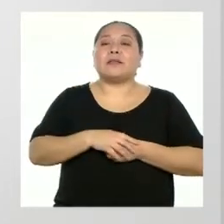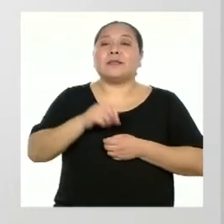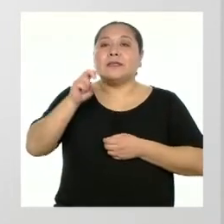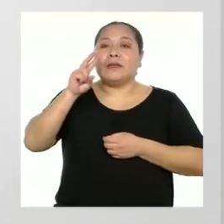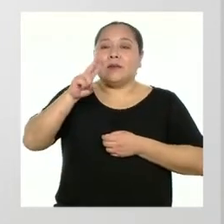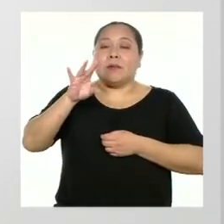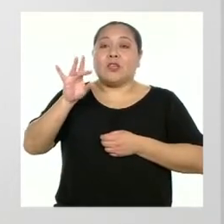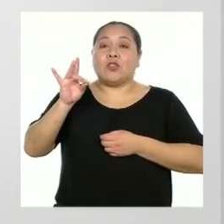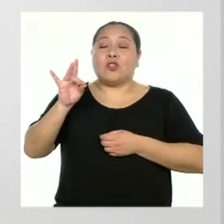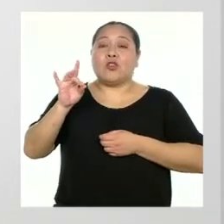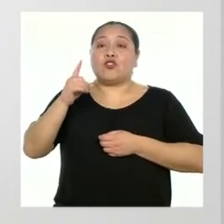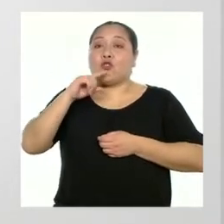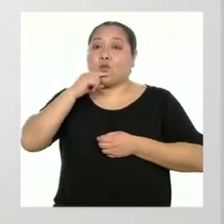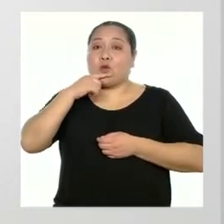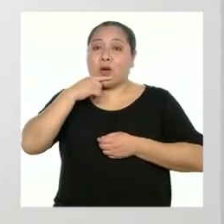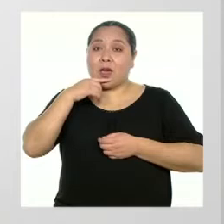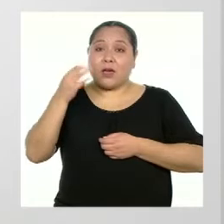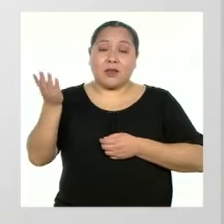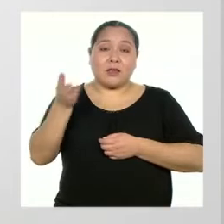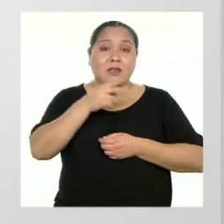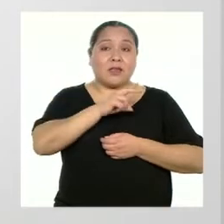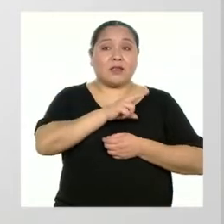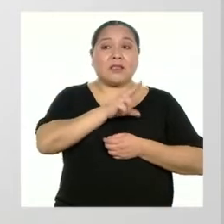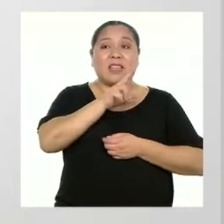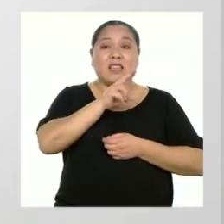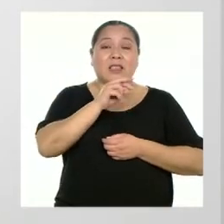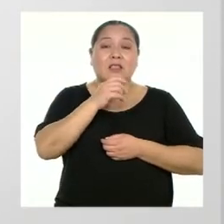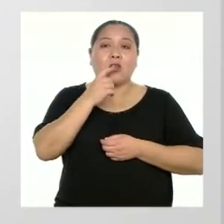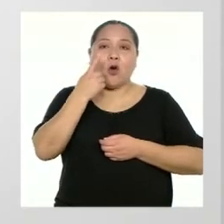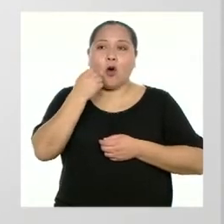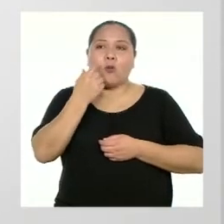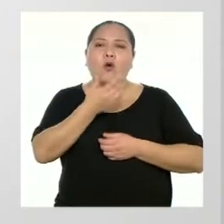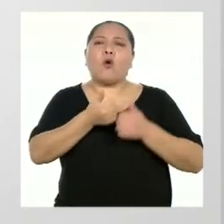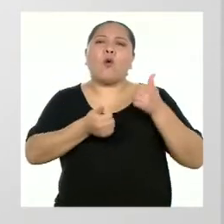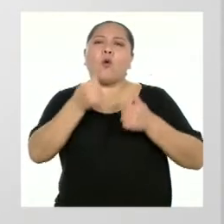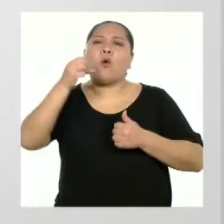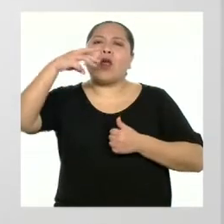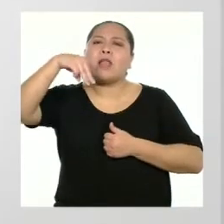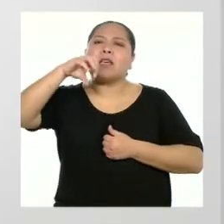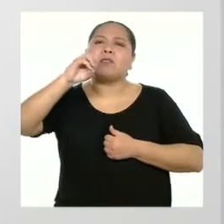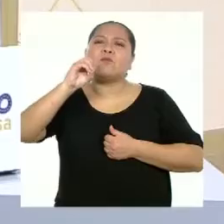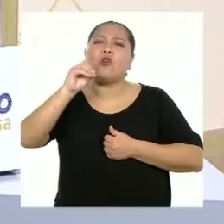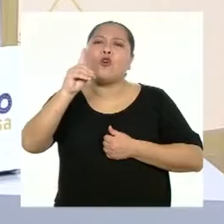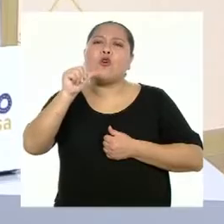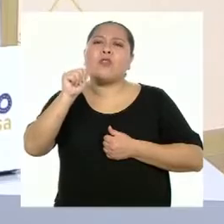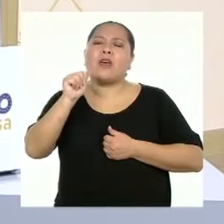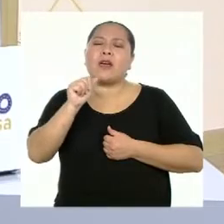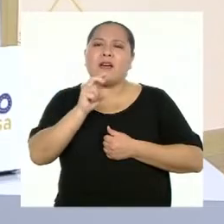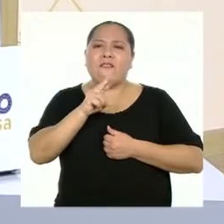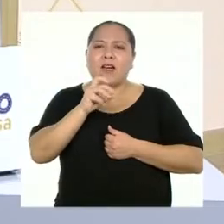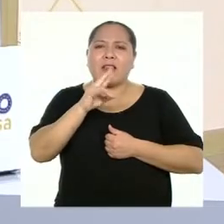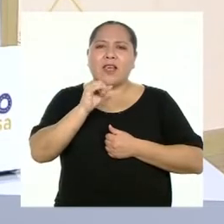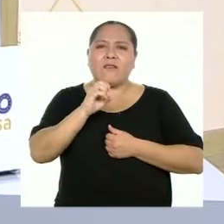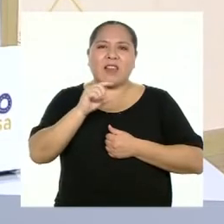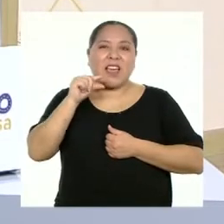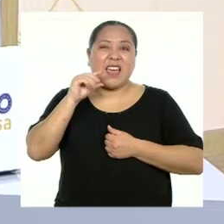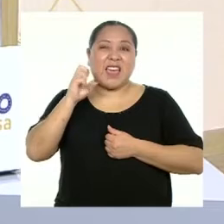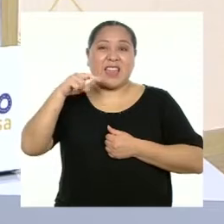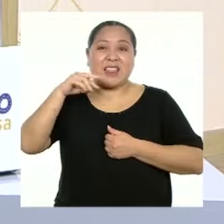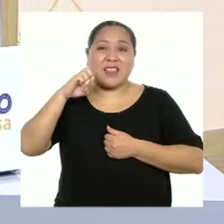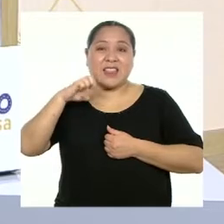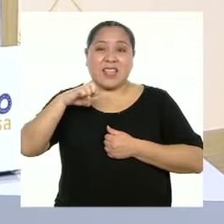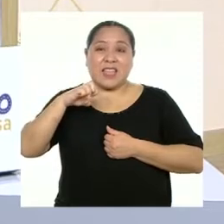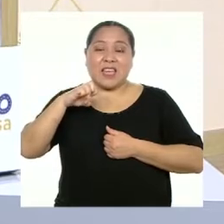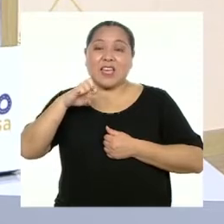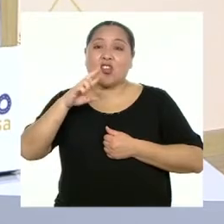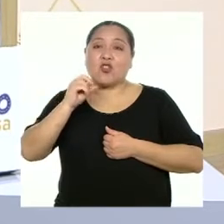género masculino. Con esos datos, ¿cuál sería la moda en la variable género? Como es la que más se repite o